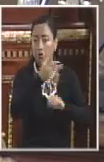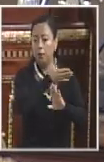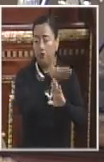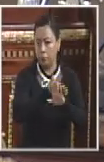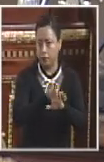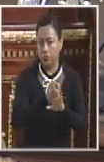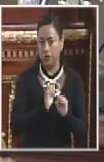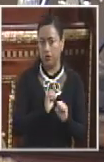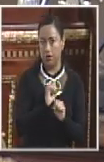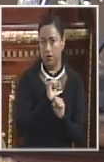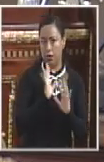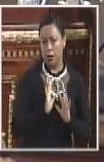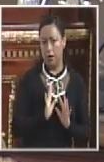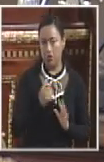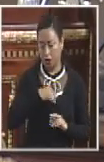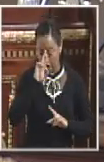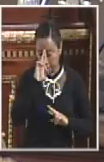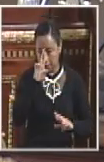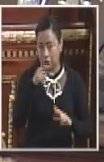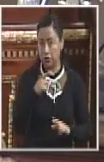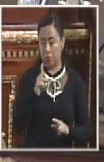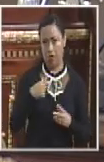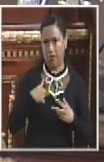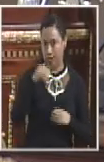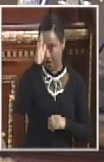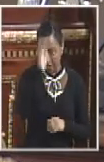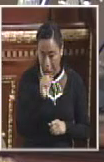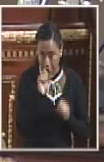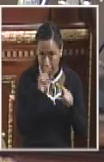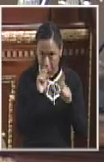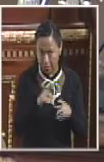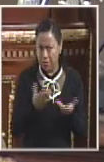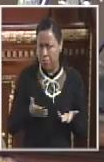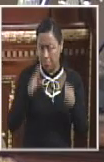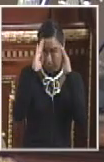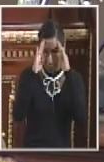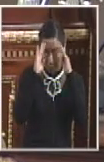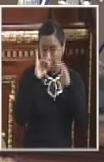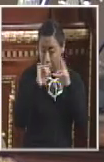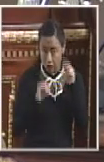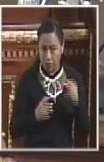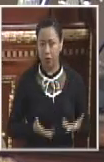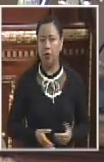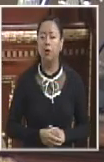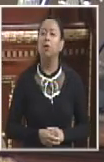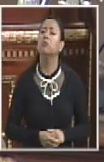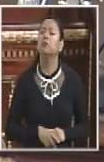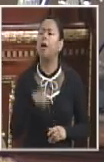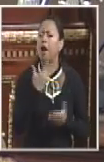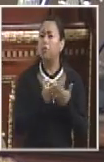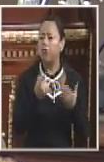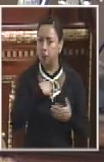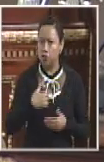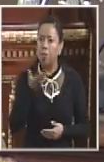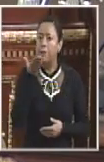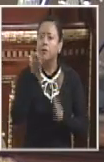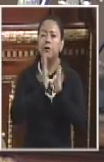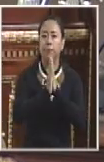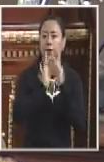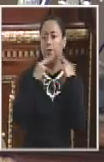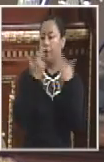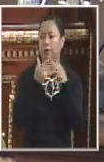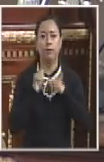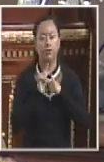él, la respeto pero no la comparto. Entonces yo solicito, Presidenta, que podamos continuar con la sesión toda vez que está